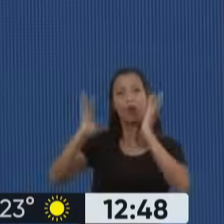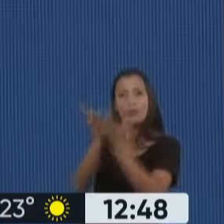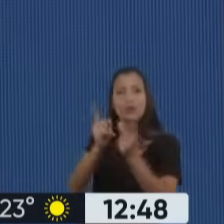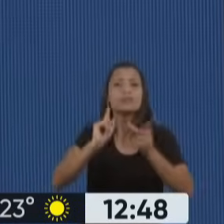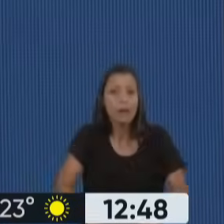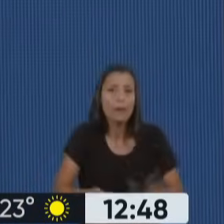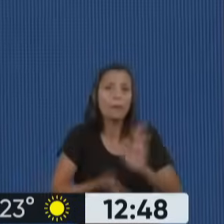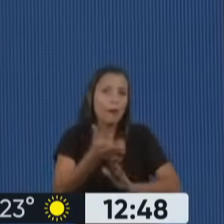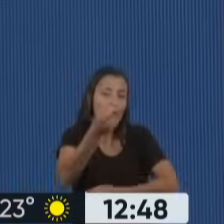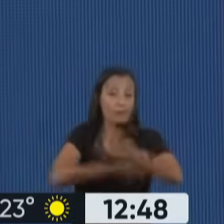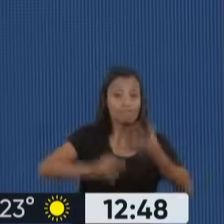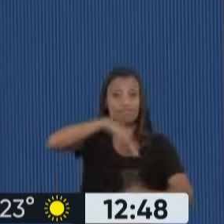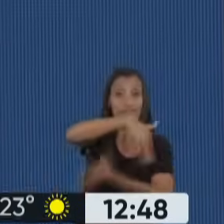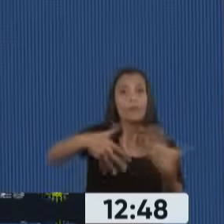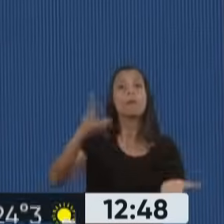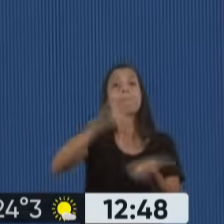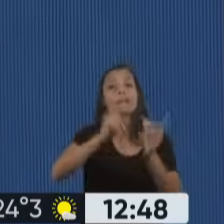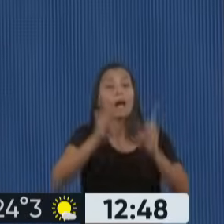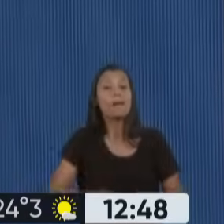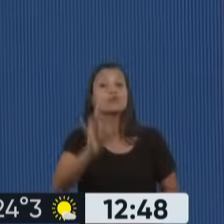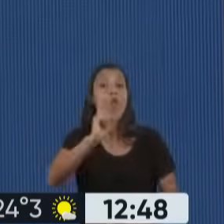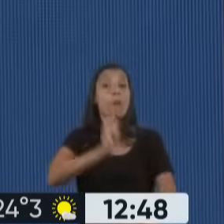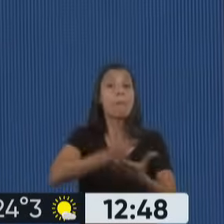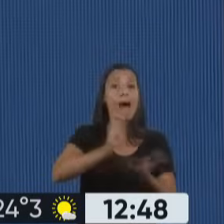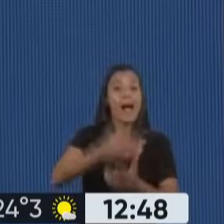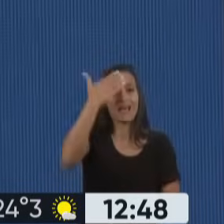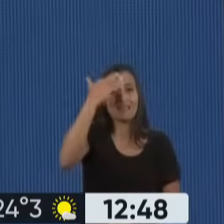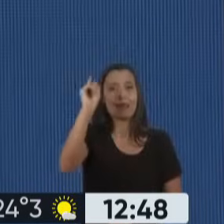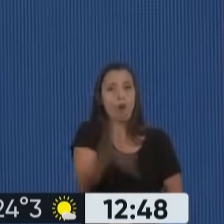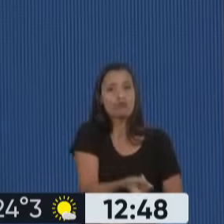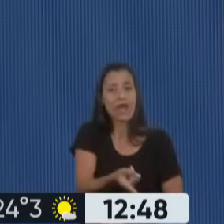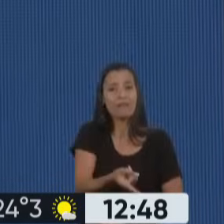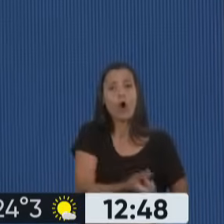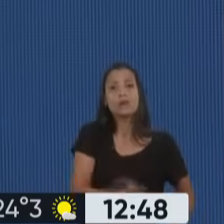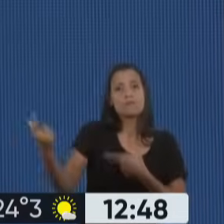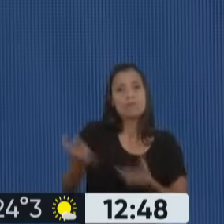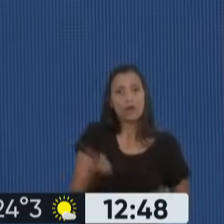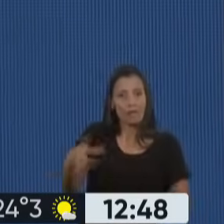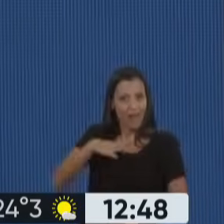y además se pagaban solamente 15% de las importaciones.